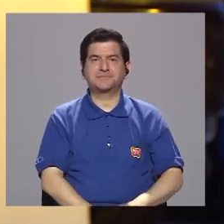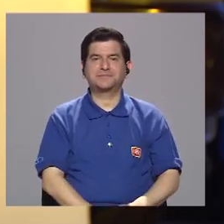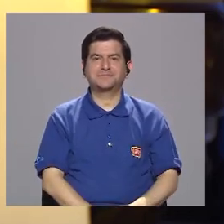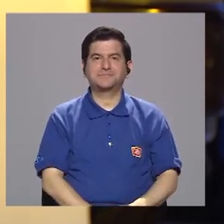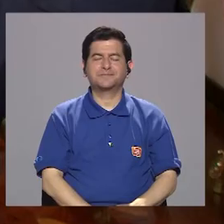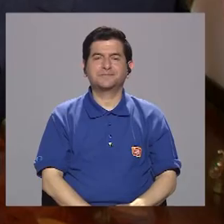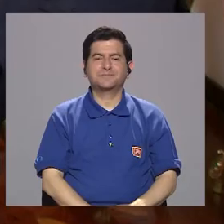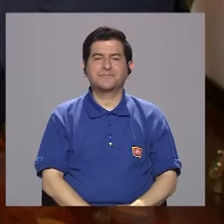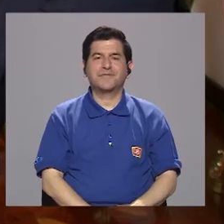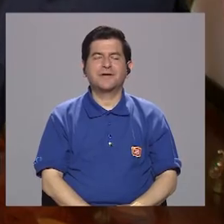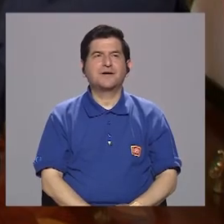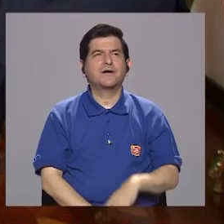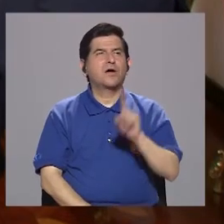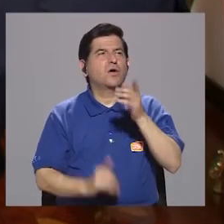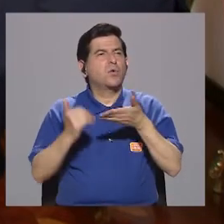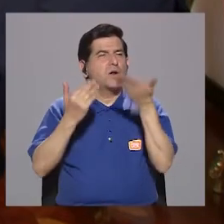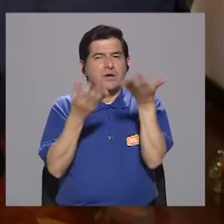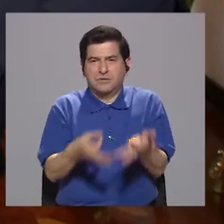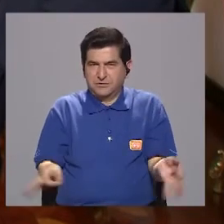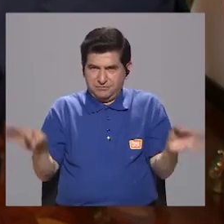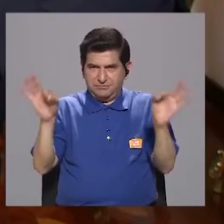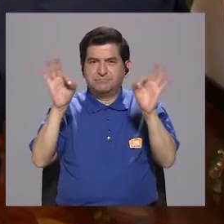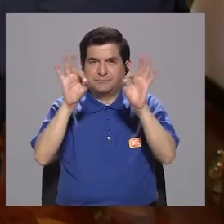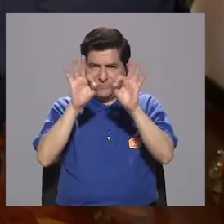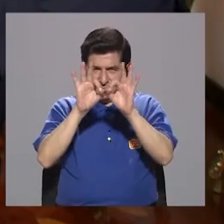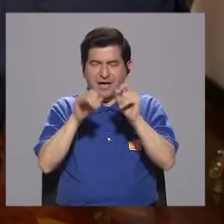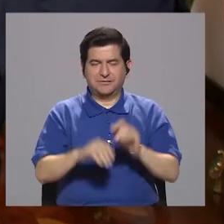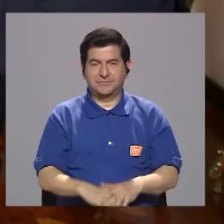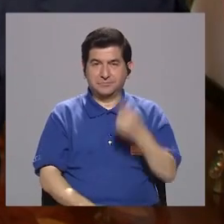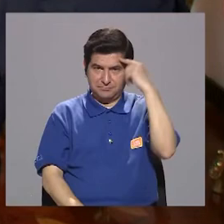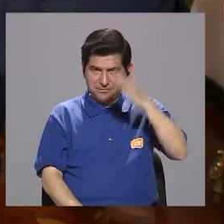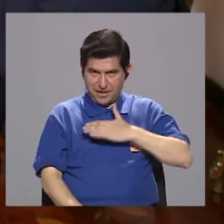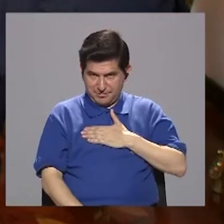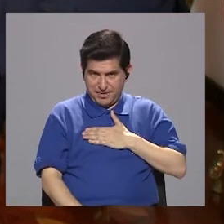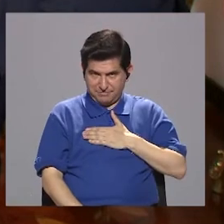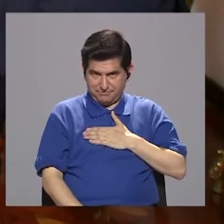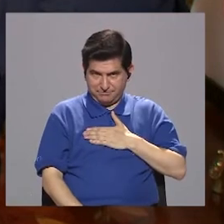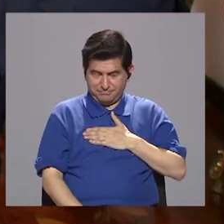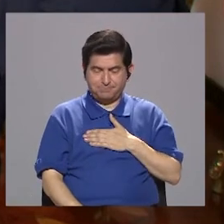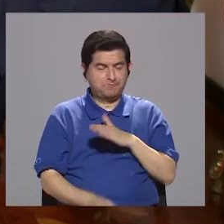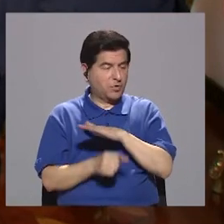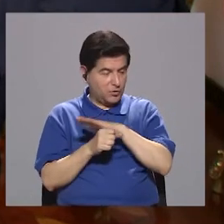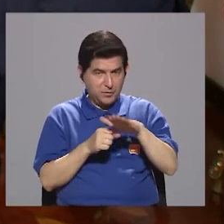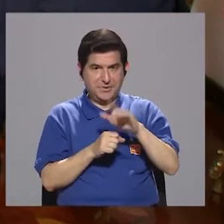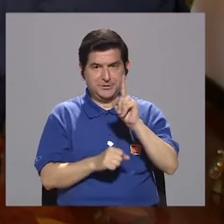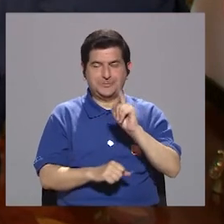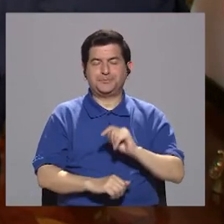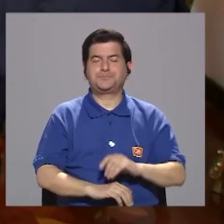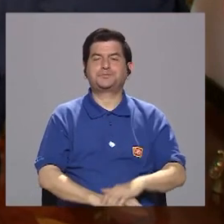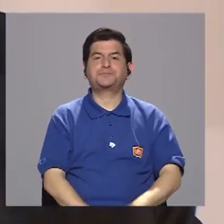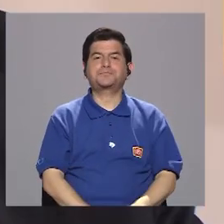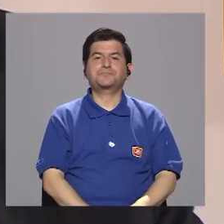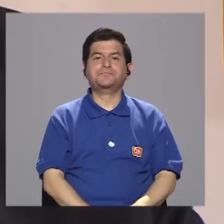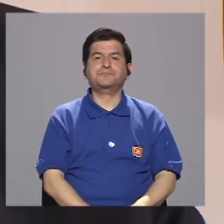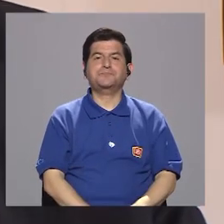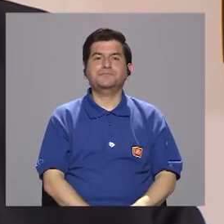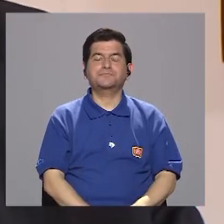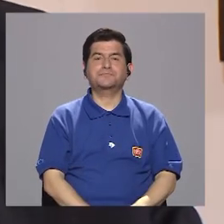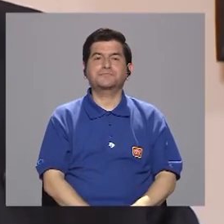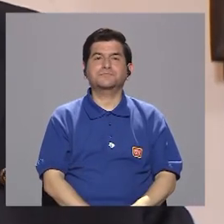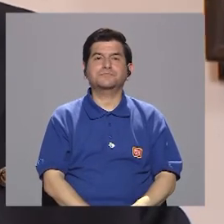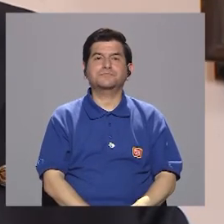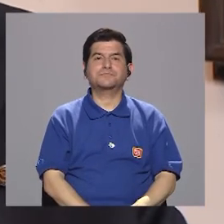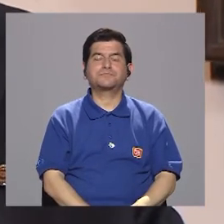Siempre. Una cosa que es importante para mí, concretamente,